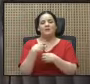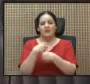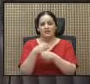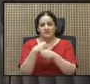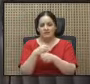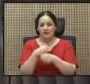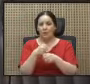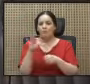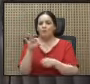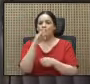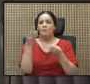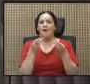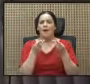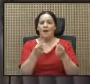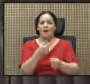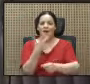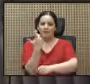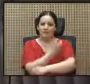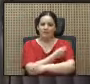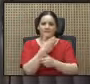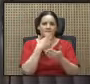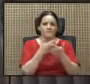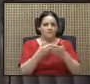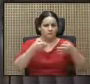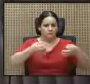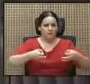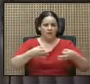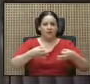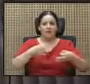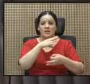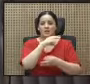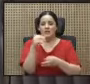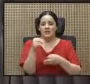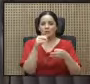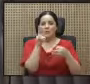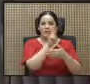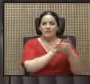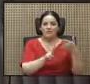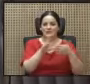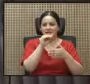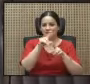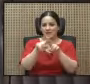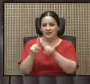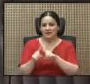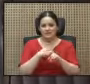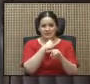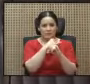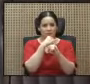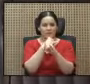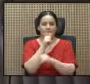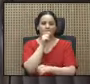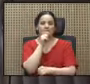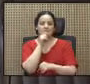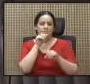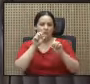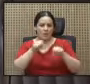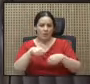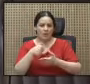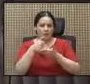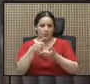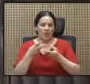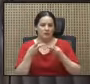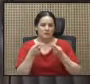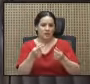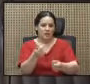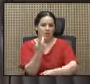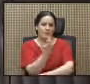que hagan convenios con las universidades y con las diferentes instituciones privadas que podrían ayudar a acelerar la